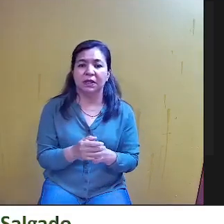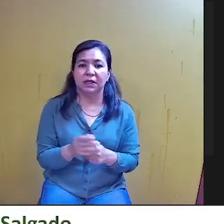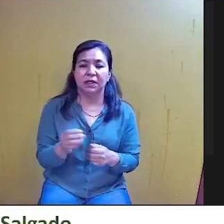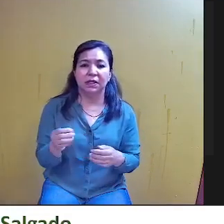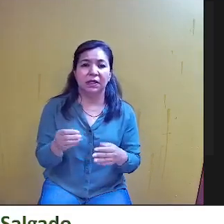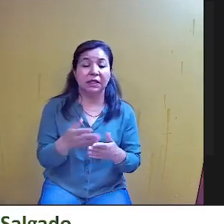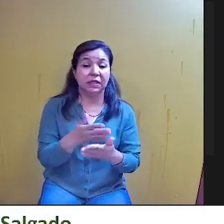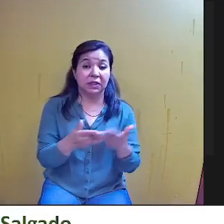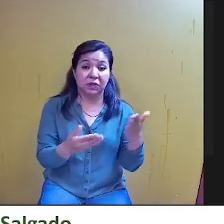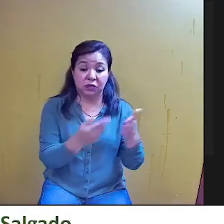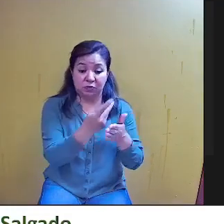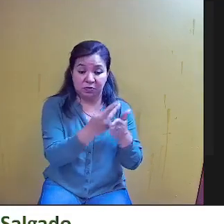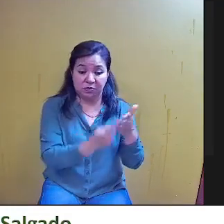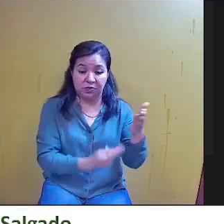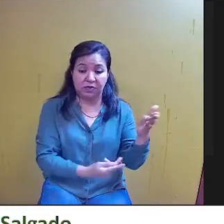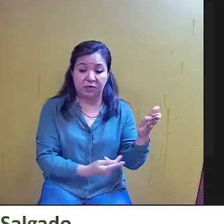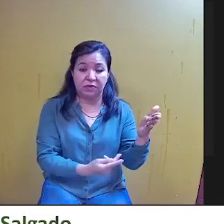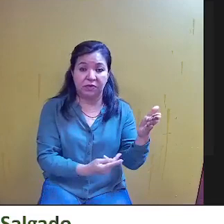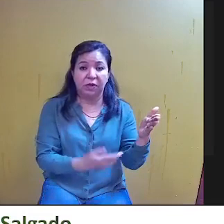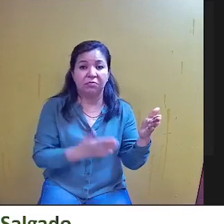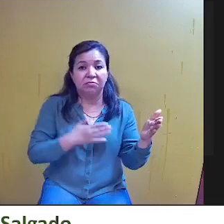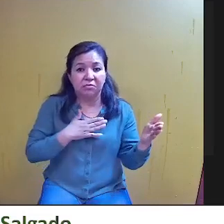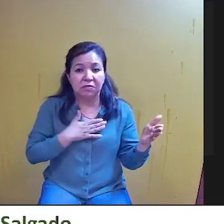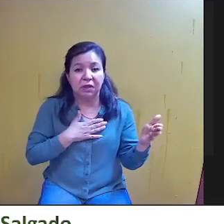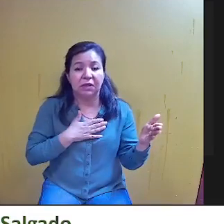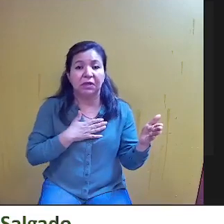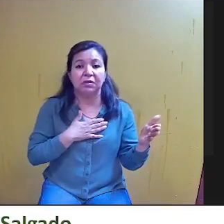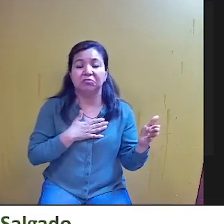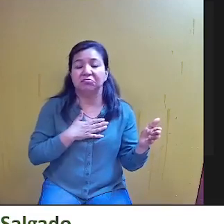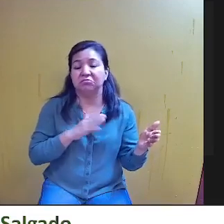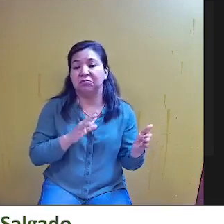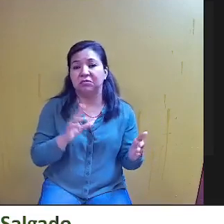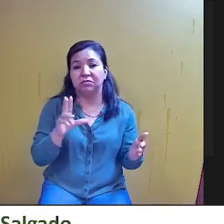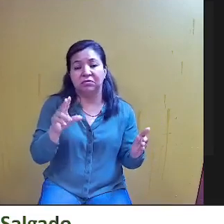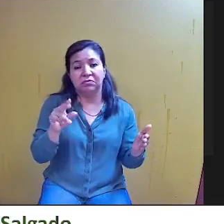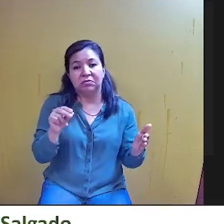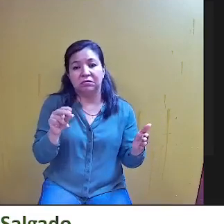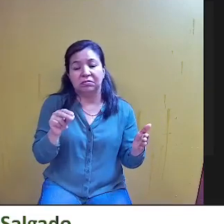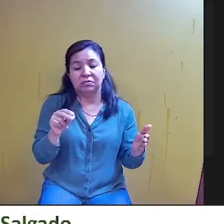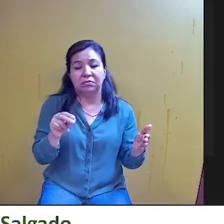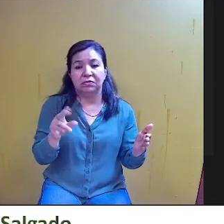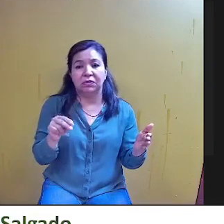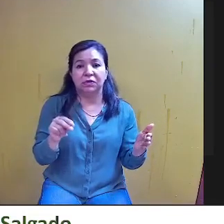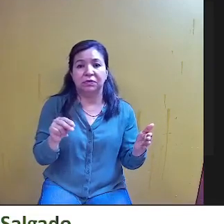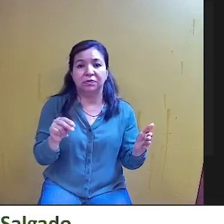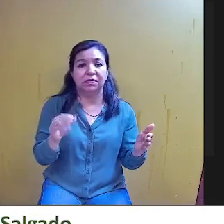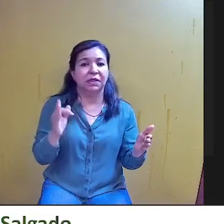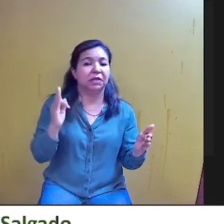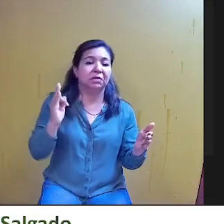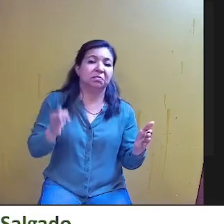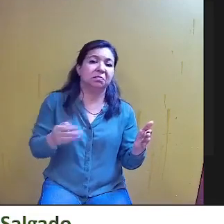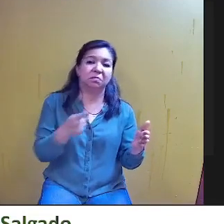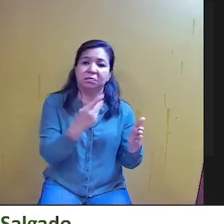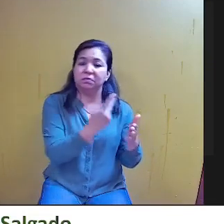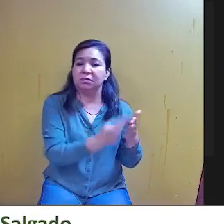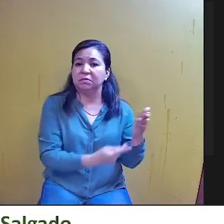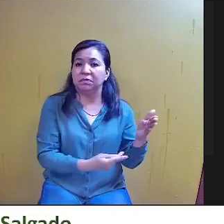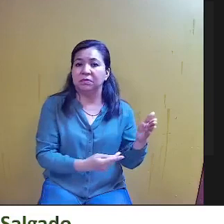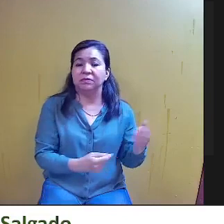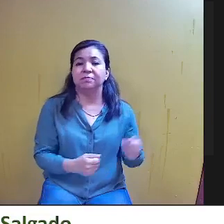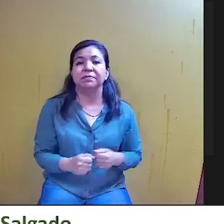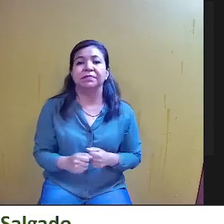jurisprudencias aludidas, estimo lo contrario a la propuesta. Estimo que sí